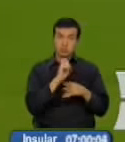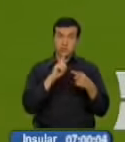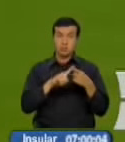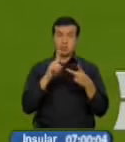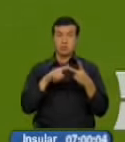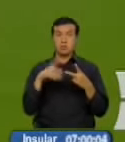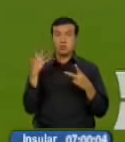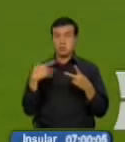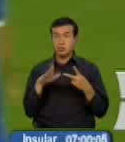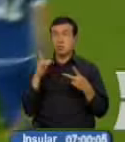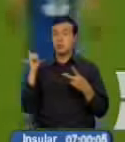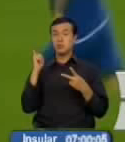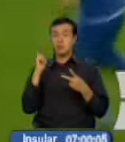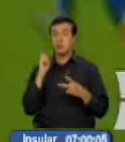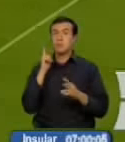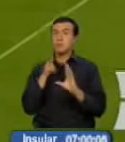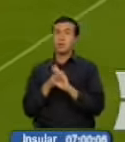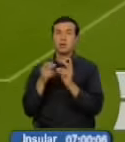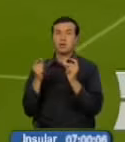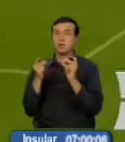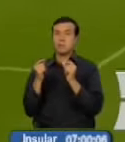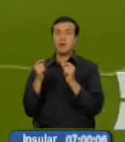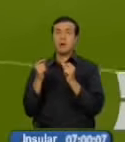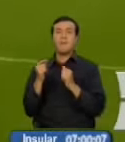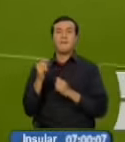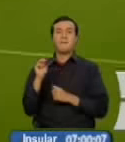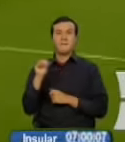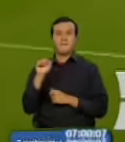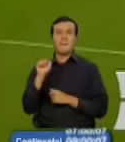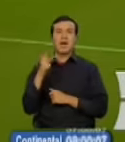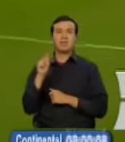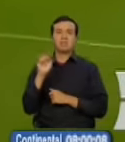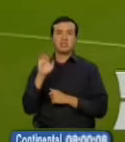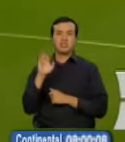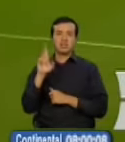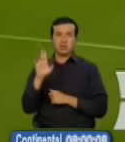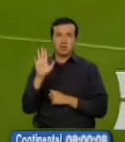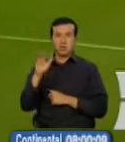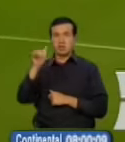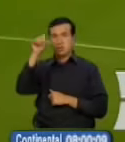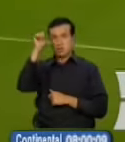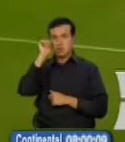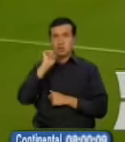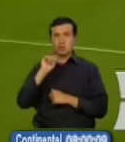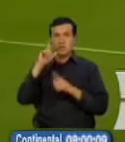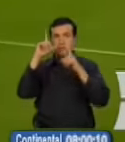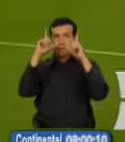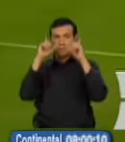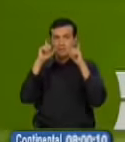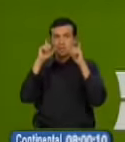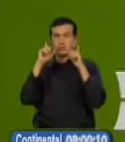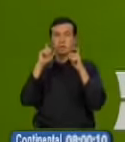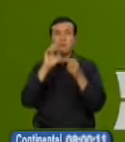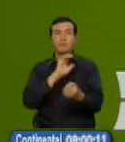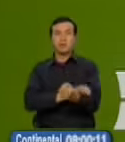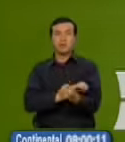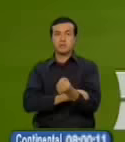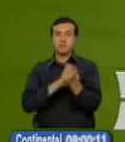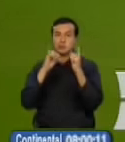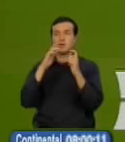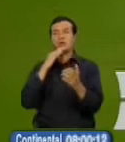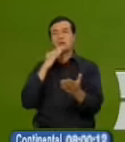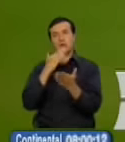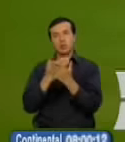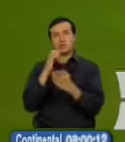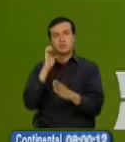ya tenía que vincularse inmediatamente al Manchester United. De hecho, ayer publicó una fotografía Luis Antonio Valencia diciendo: